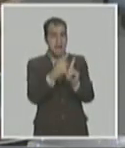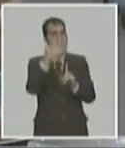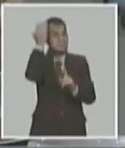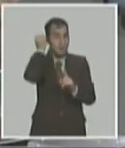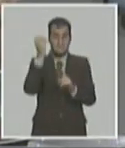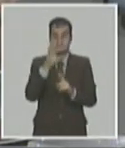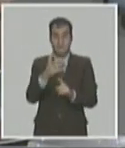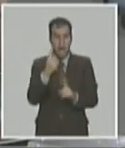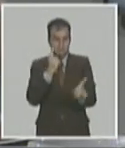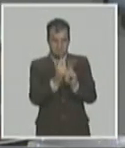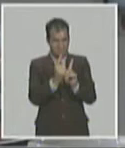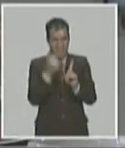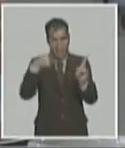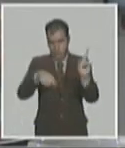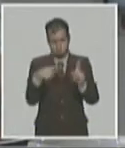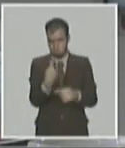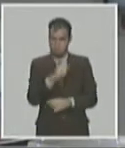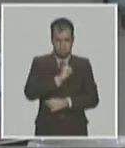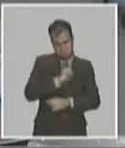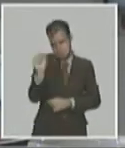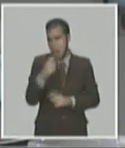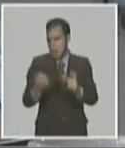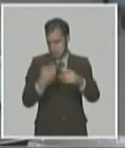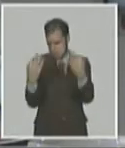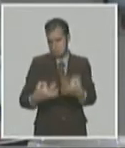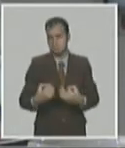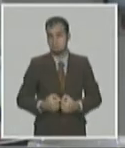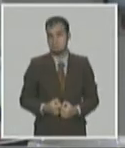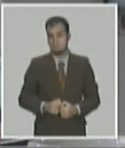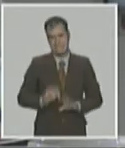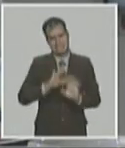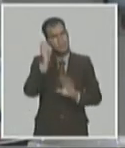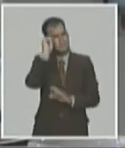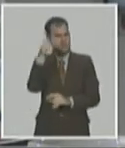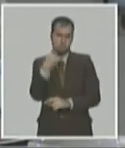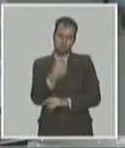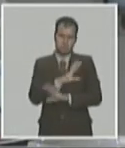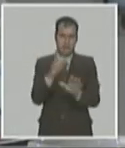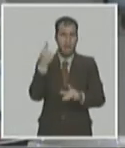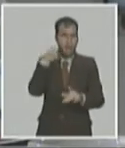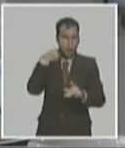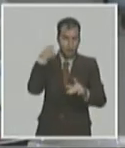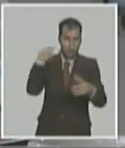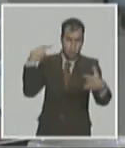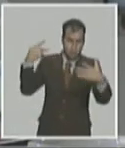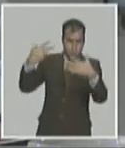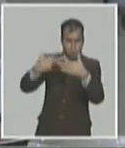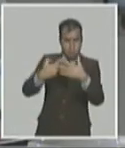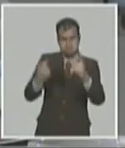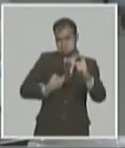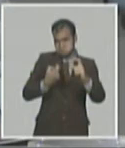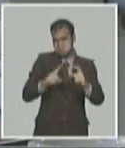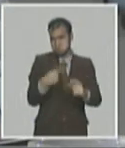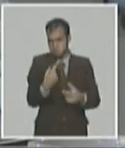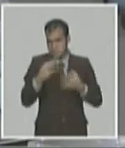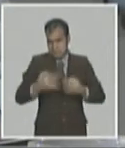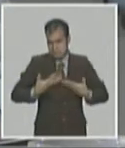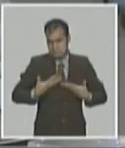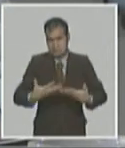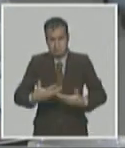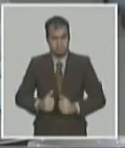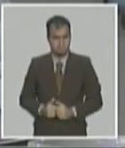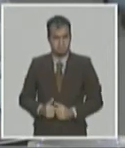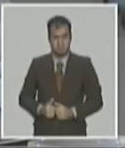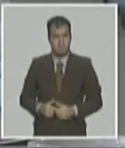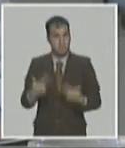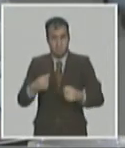muchas experiencias que demuestran que también tenemos que ver todo esto con optimismo, con confianza, también con mucho trabajo.